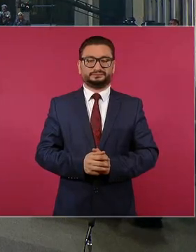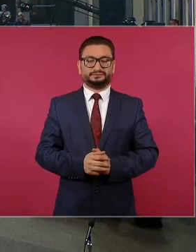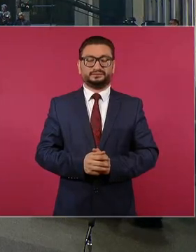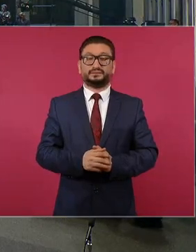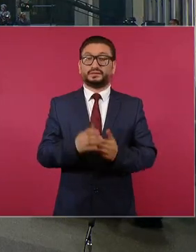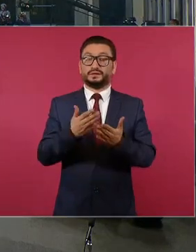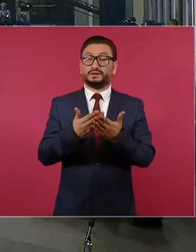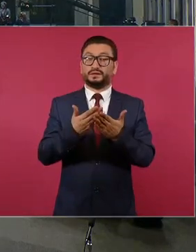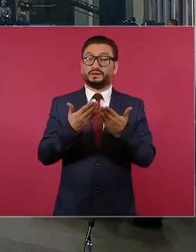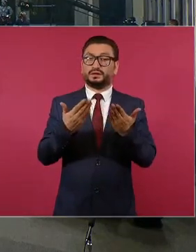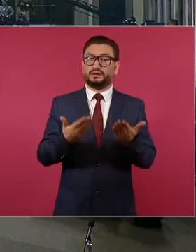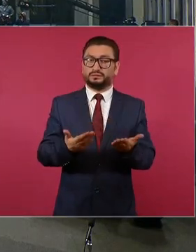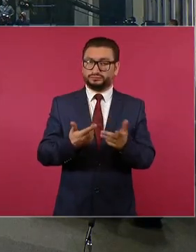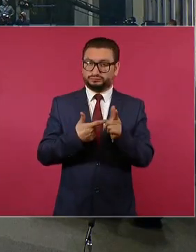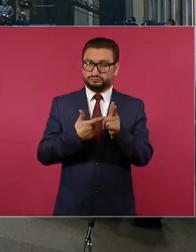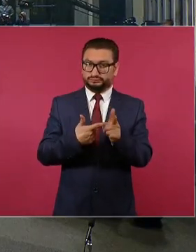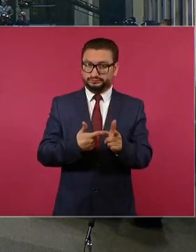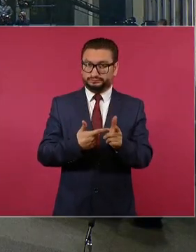Vamos a…